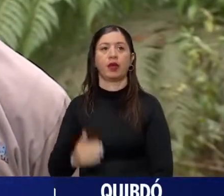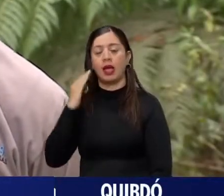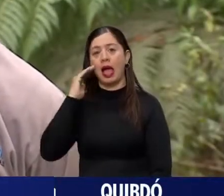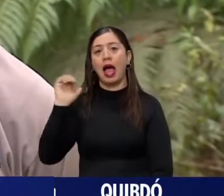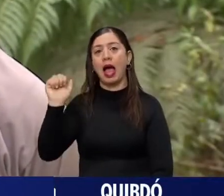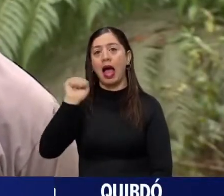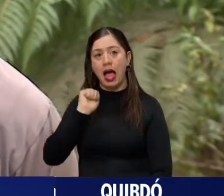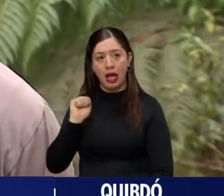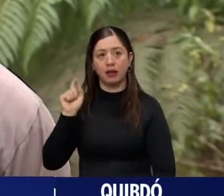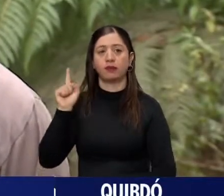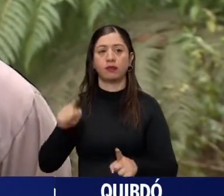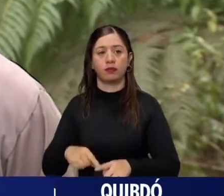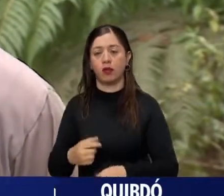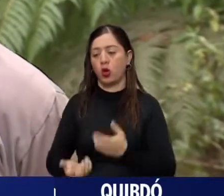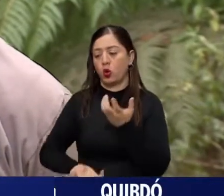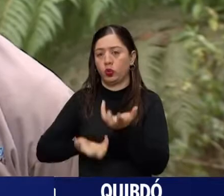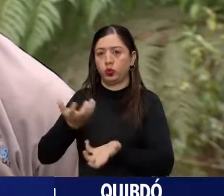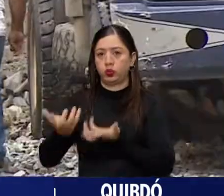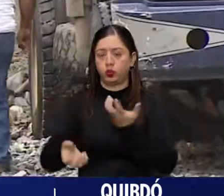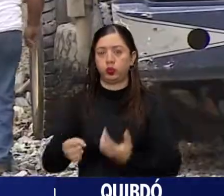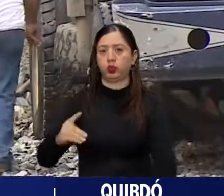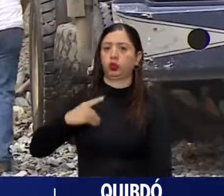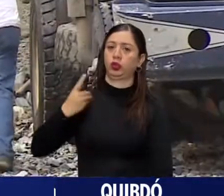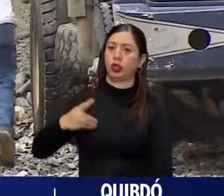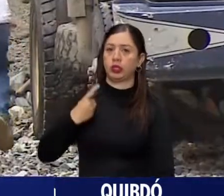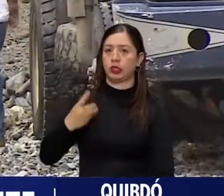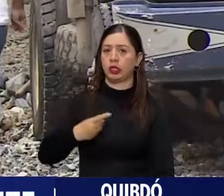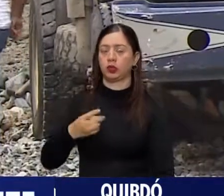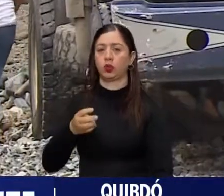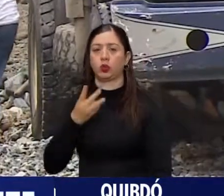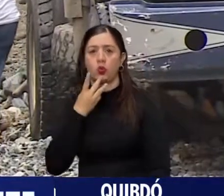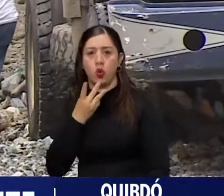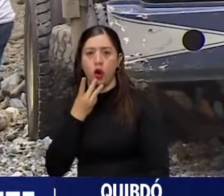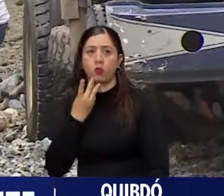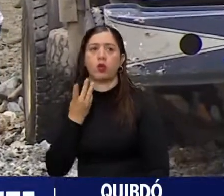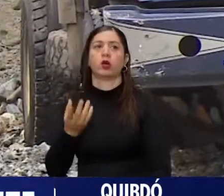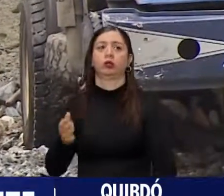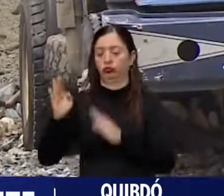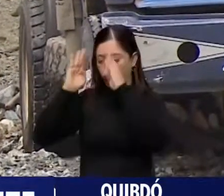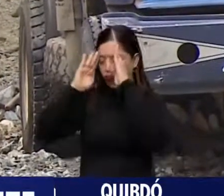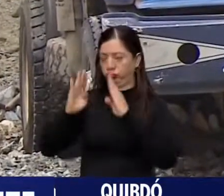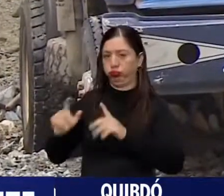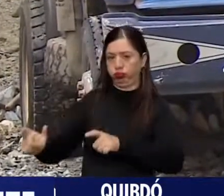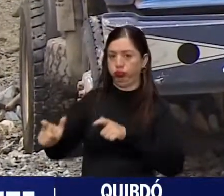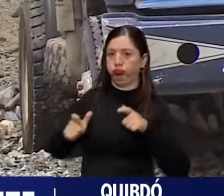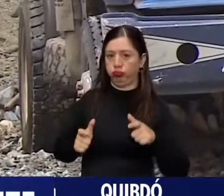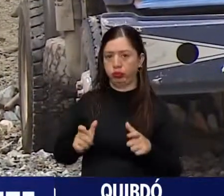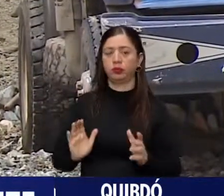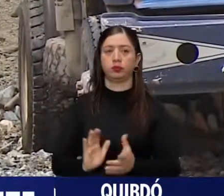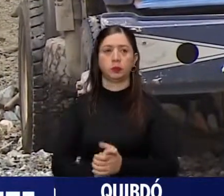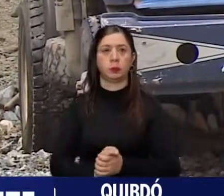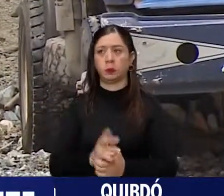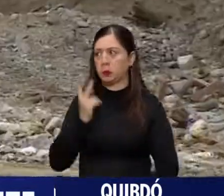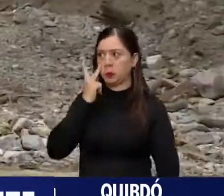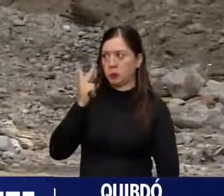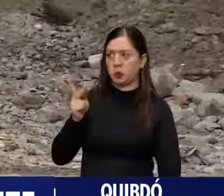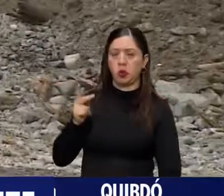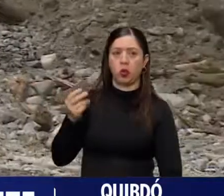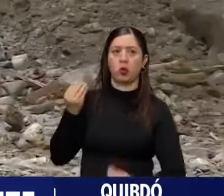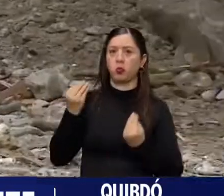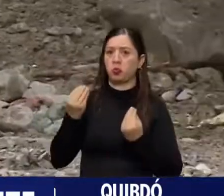Alaska, han hecho los almuercitos, desayunos, están pendientes de nosotros. La verdad, yo no vi que subiera mucha